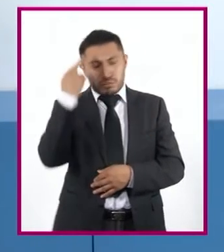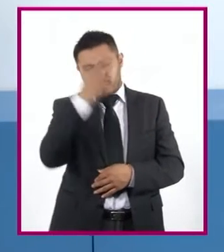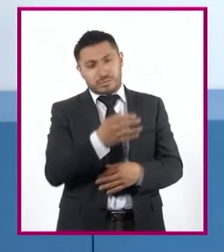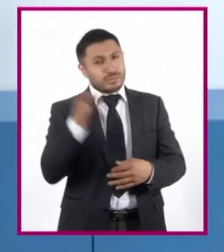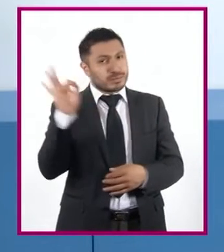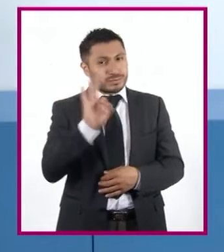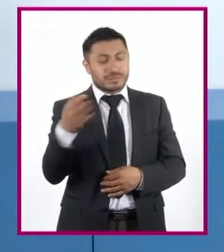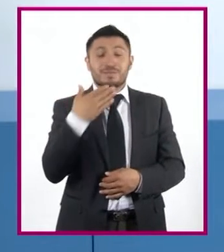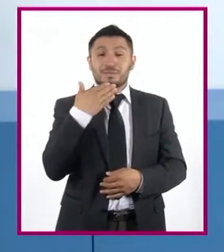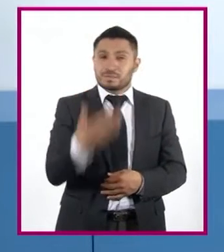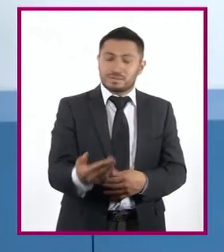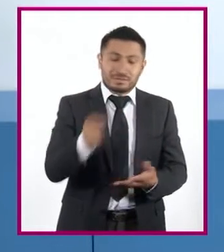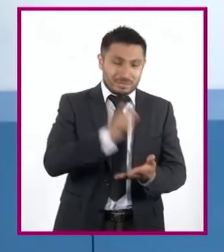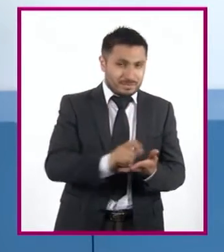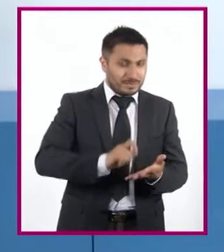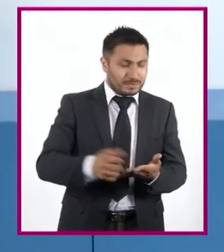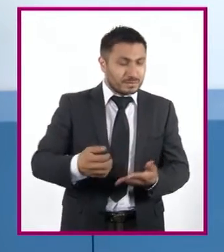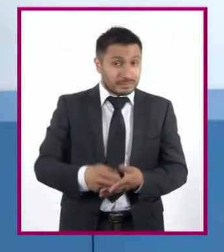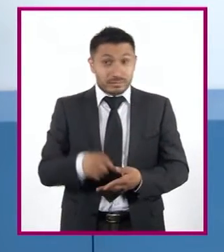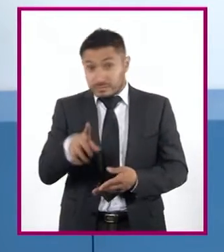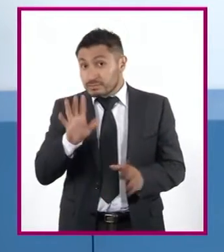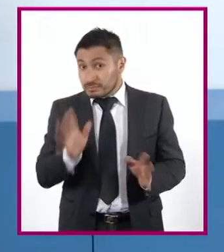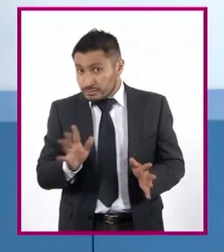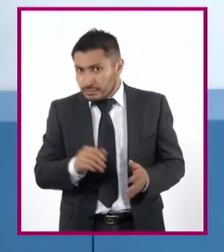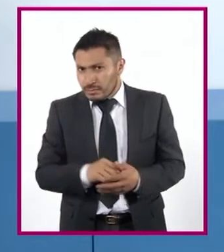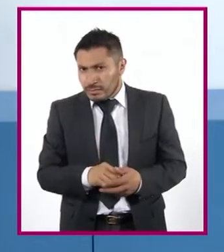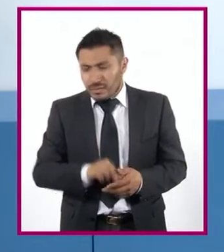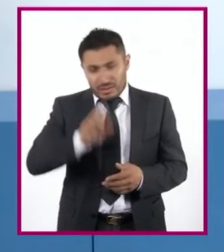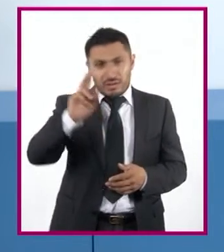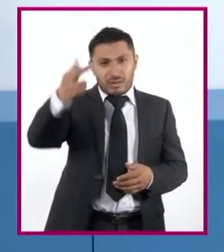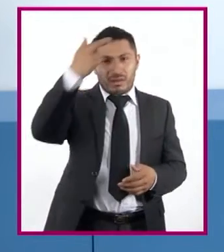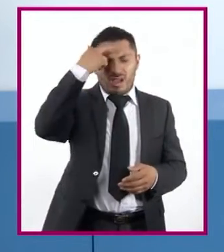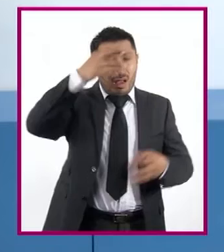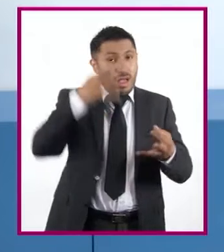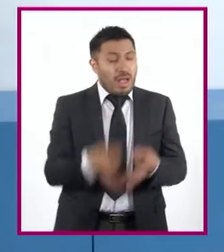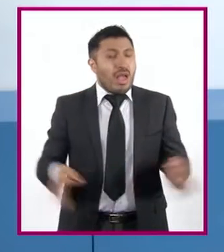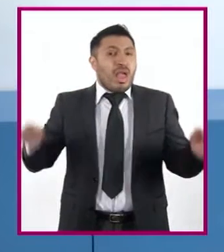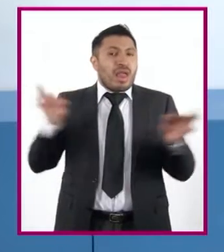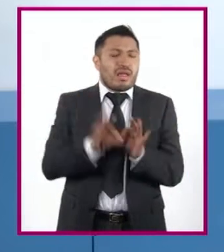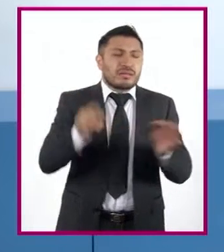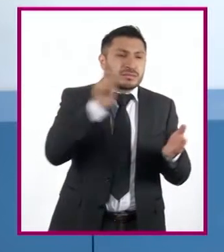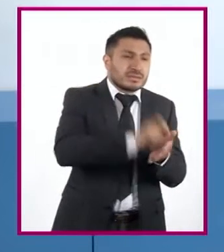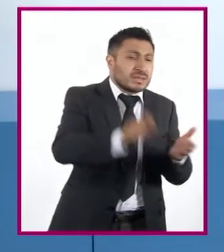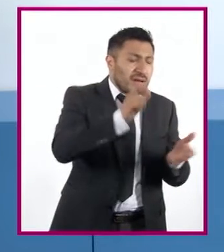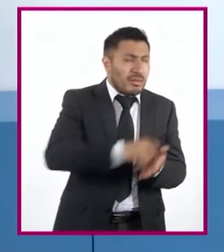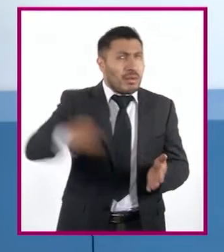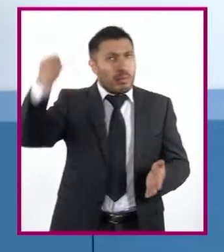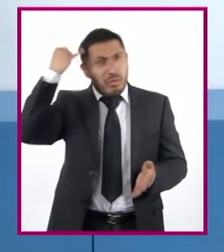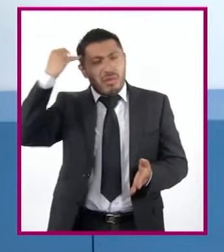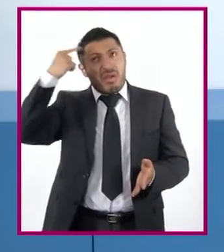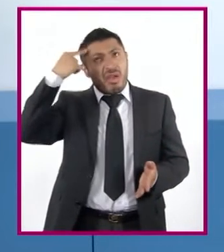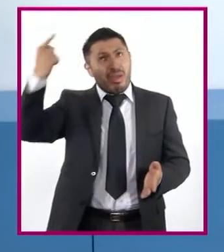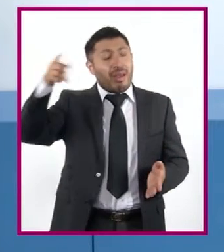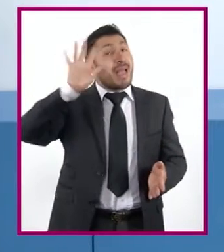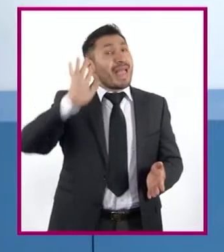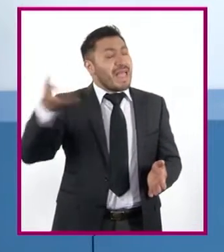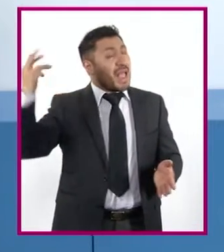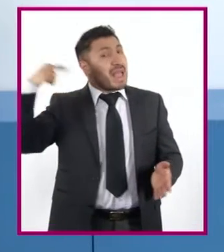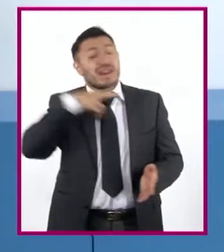está correcto. ¿Lo tienen? Recuerden que es escribir lo primero que se les ocurra. Ahora